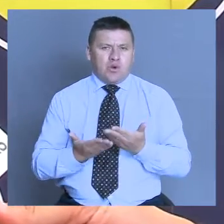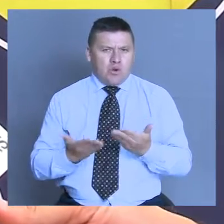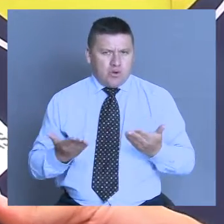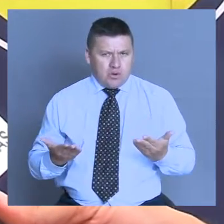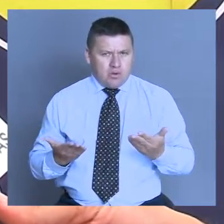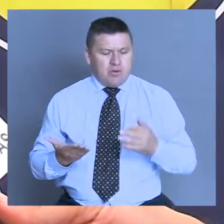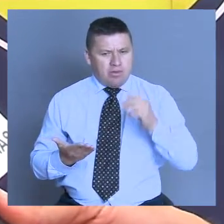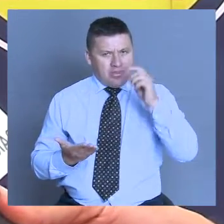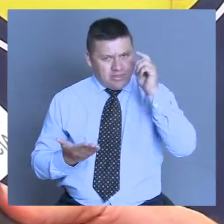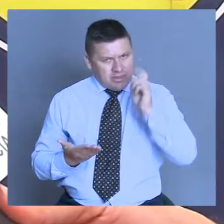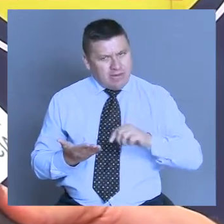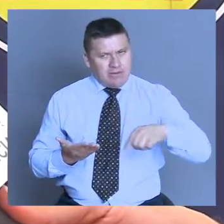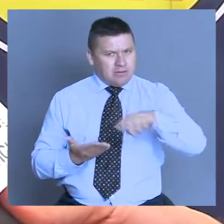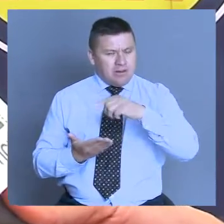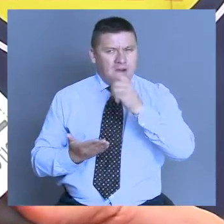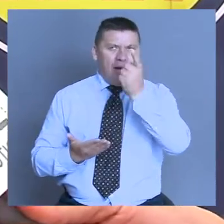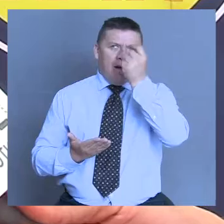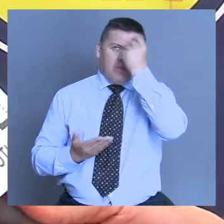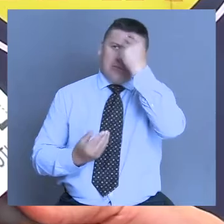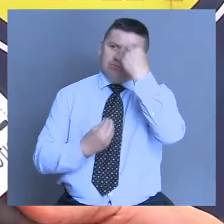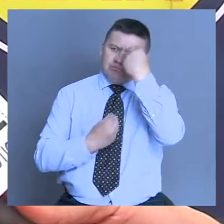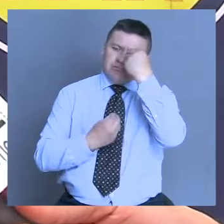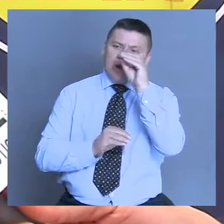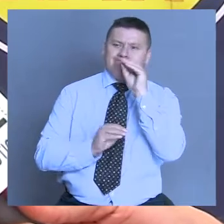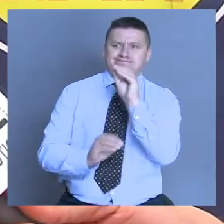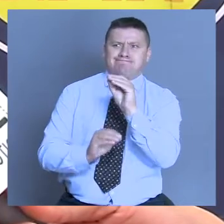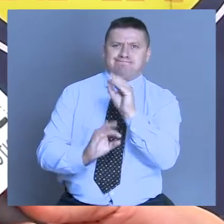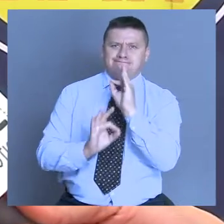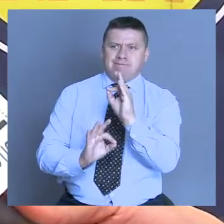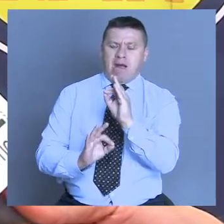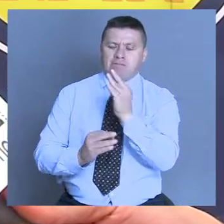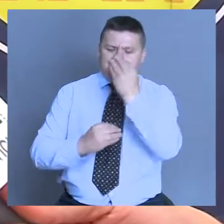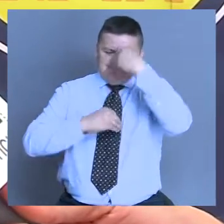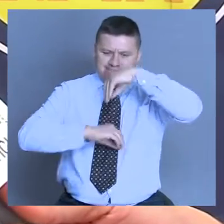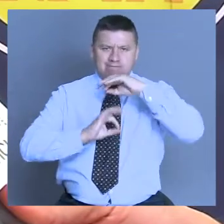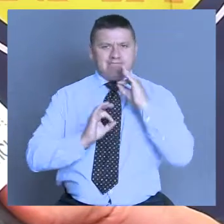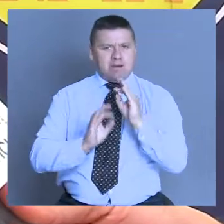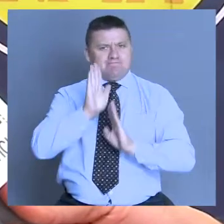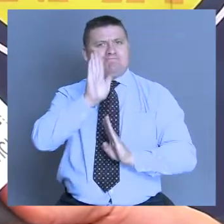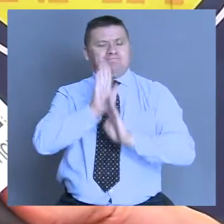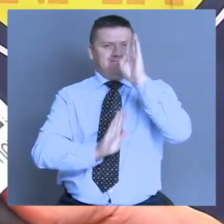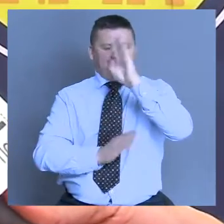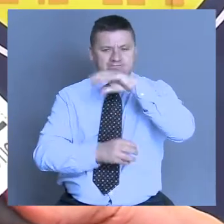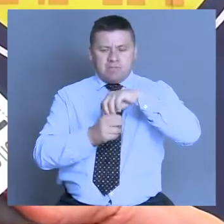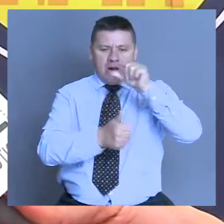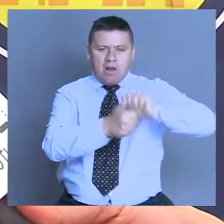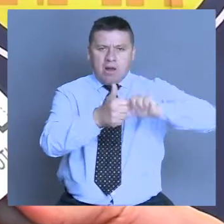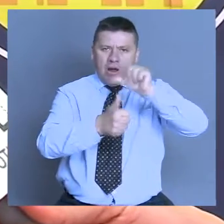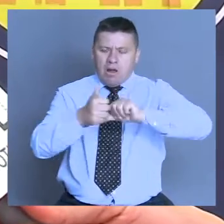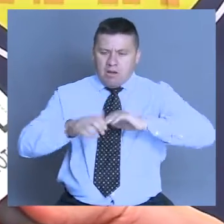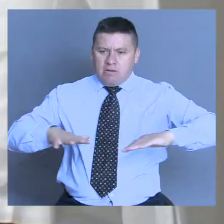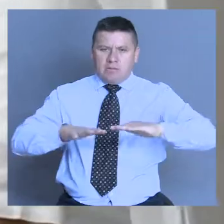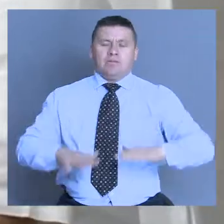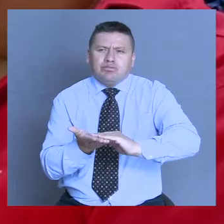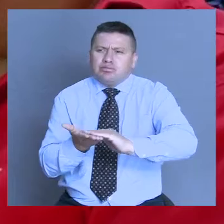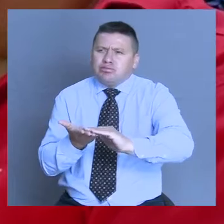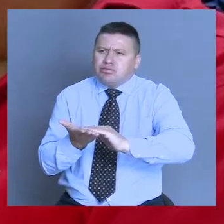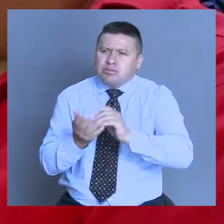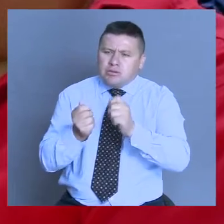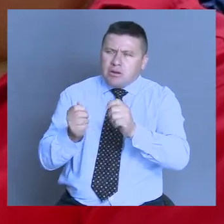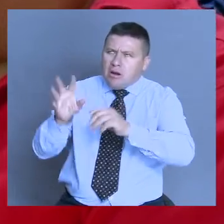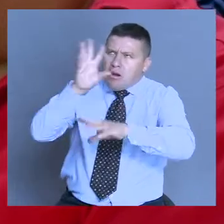importantes para poder continuar esa labor en favor de las comunidades, en favor del desarrollo, en